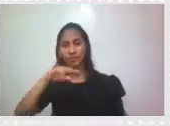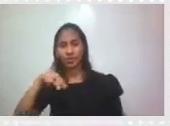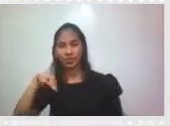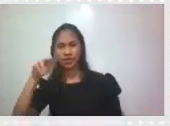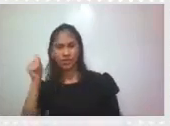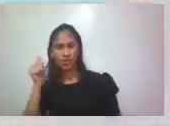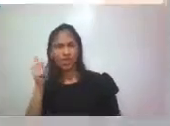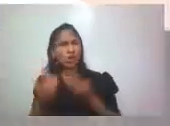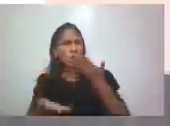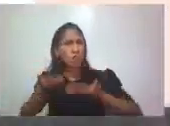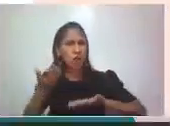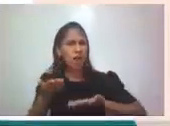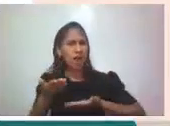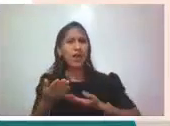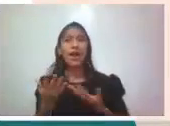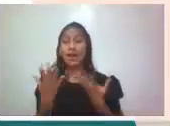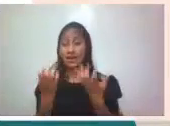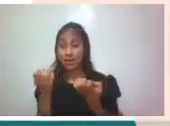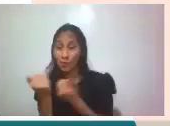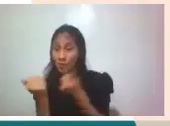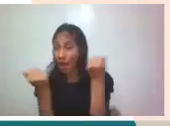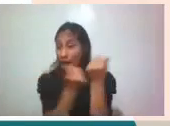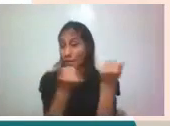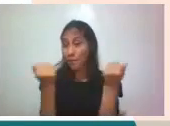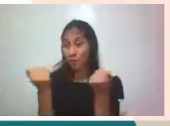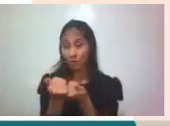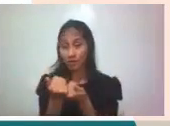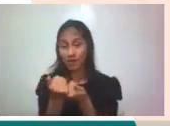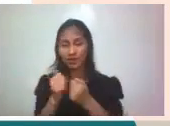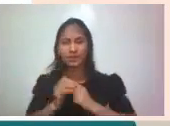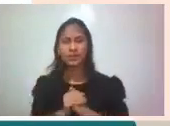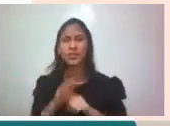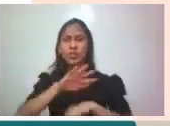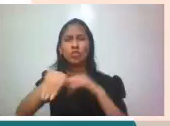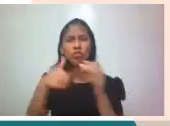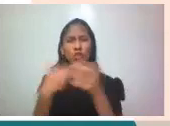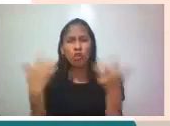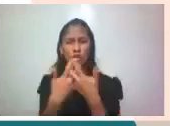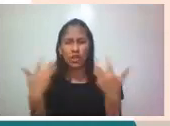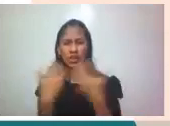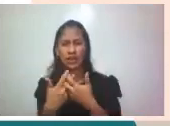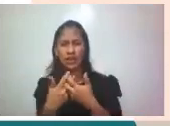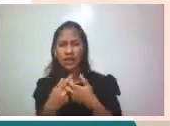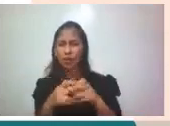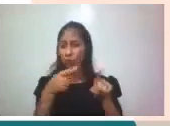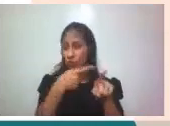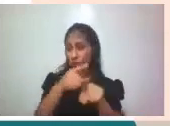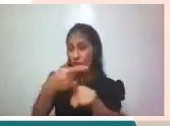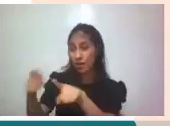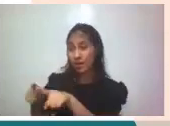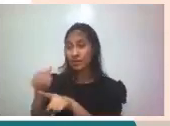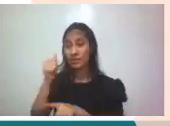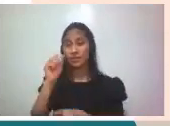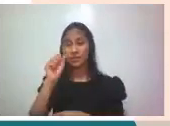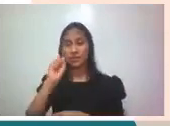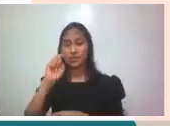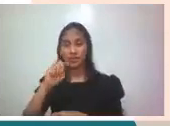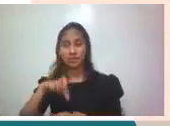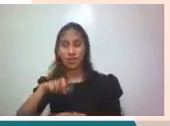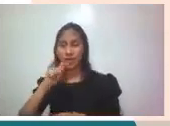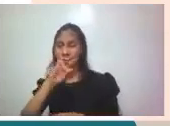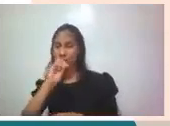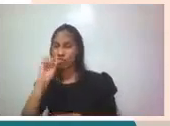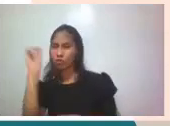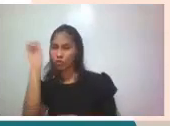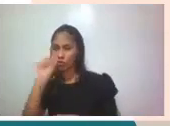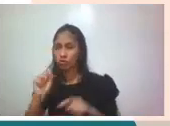a reforzar el conocimiento sobre los aspectos técnicos de la certificación ambiental. En el SENACE